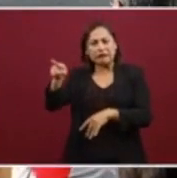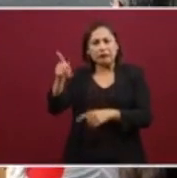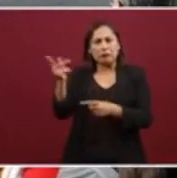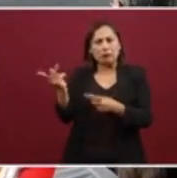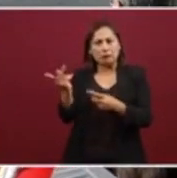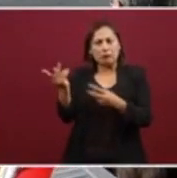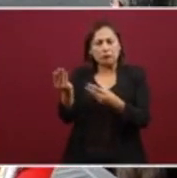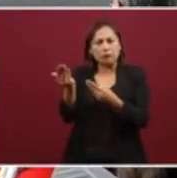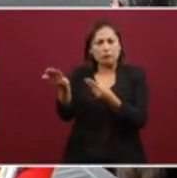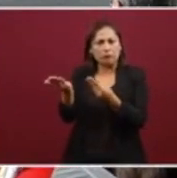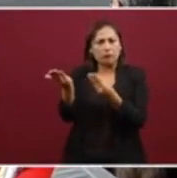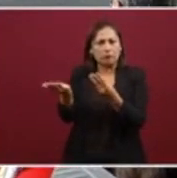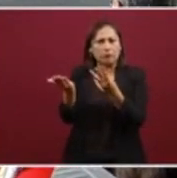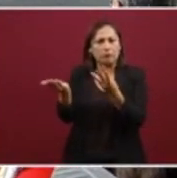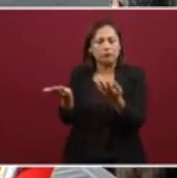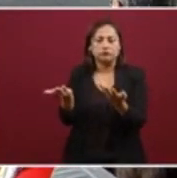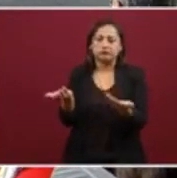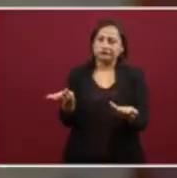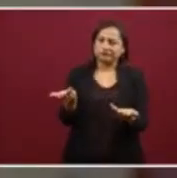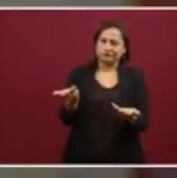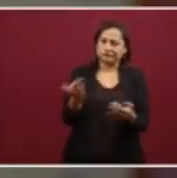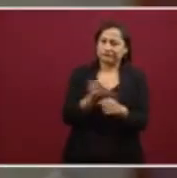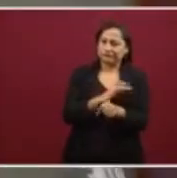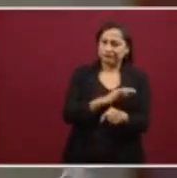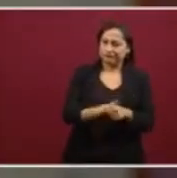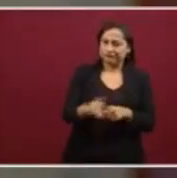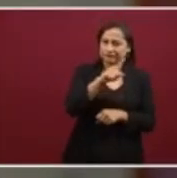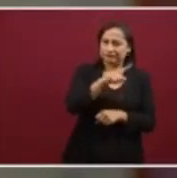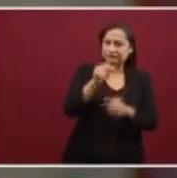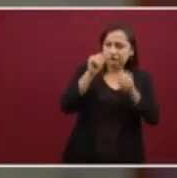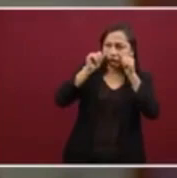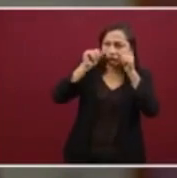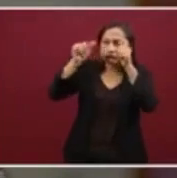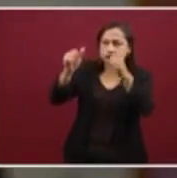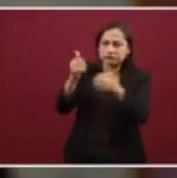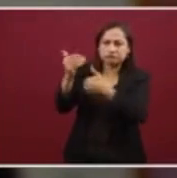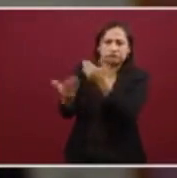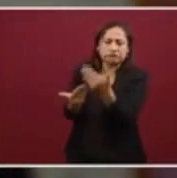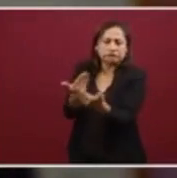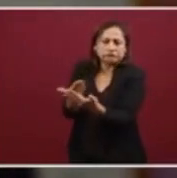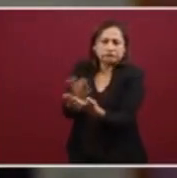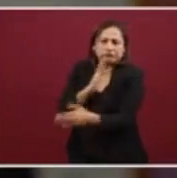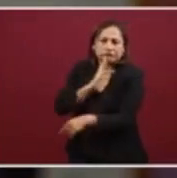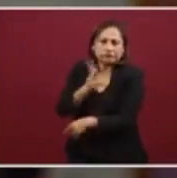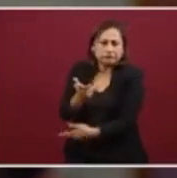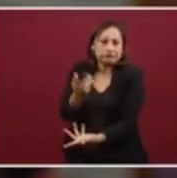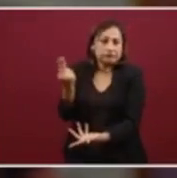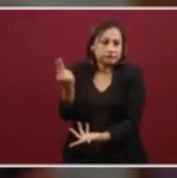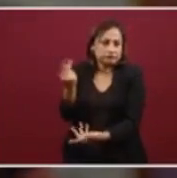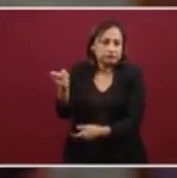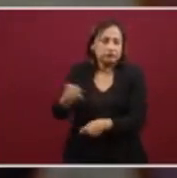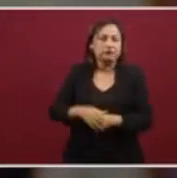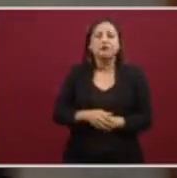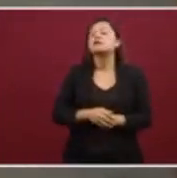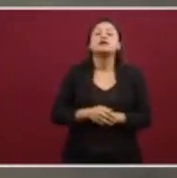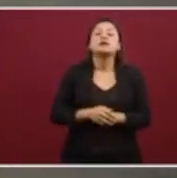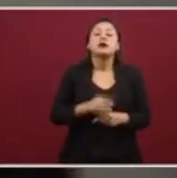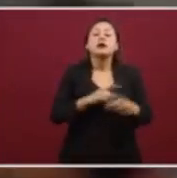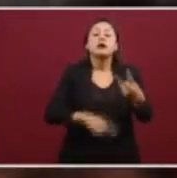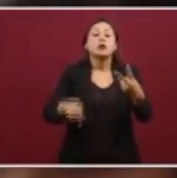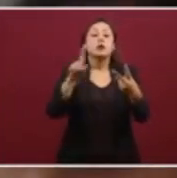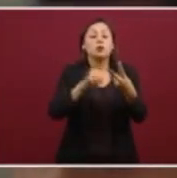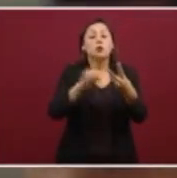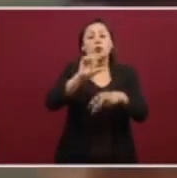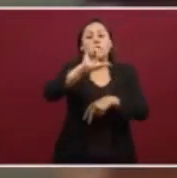la atención necesaria porque se lo merecen. Ese es en ese punto, pero también no es posible que la